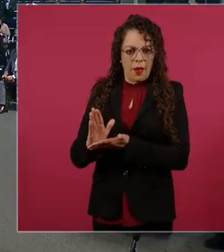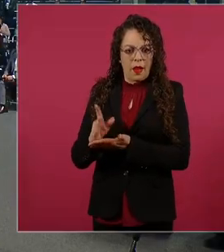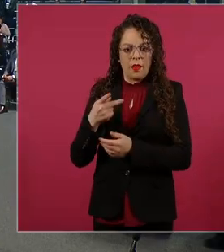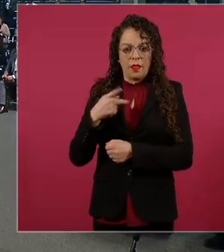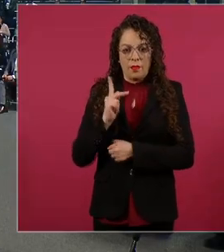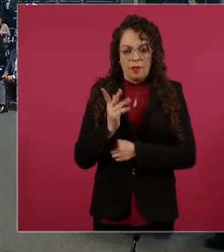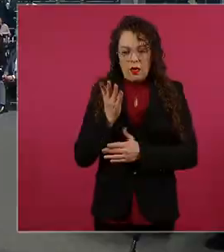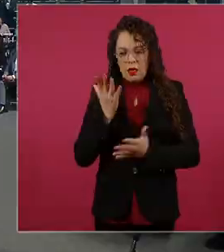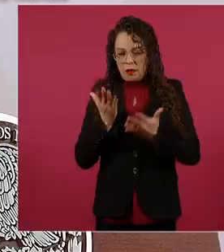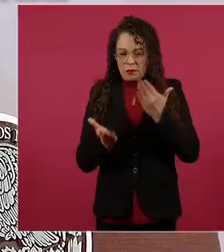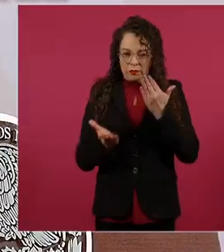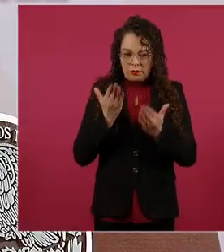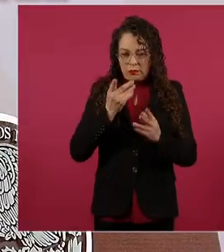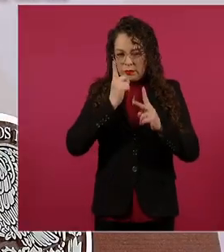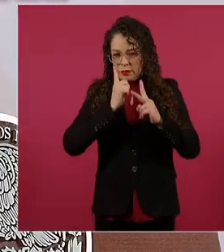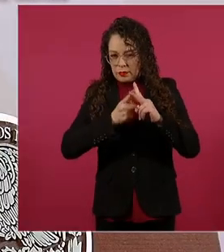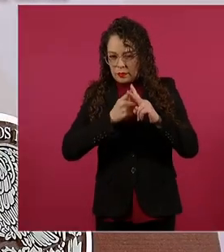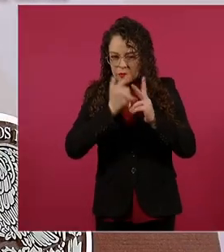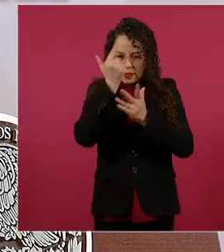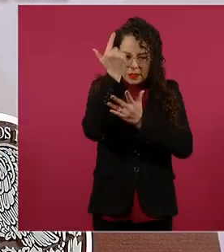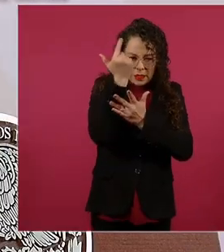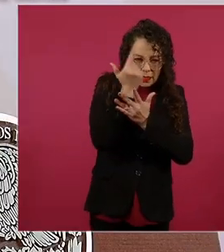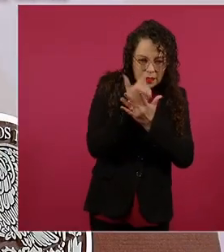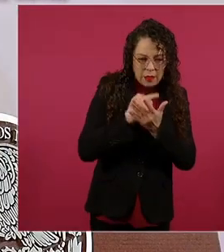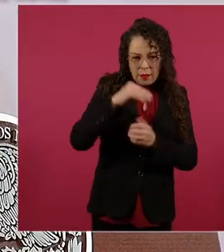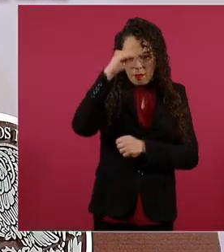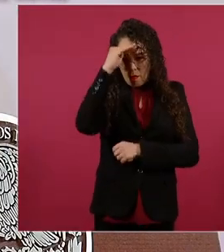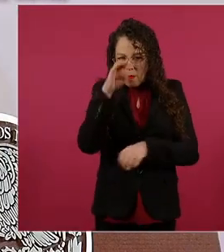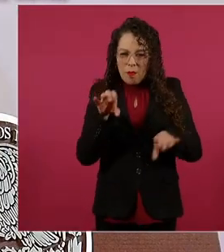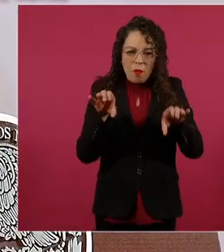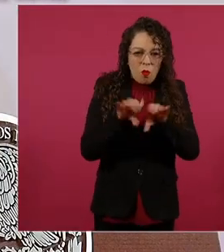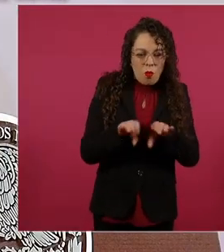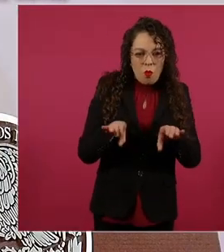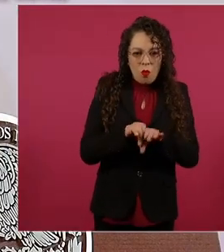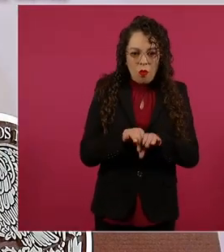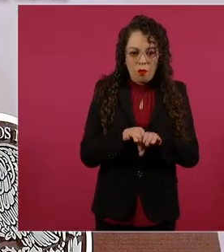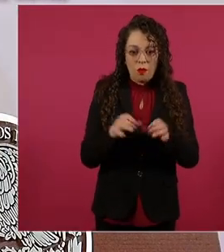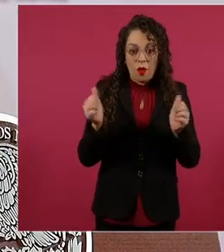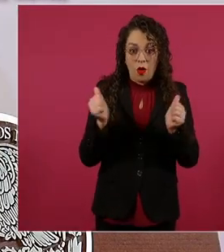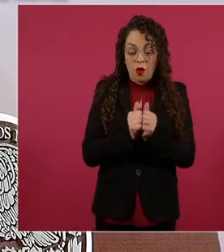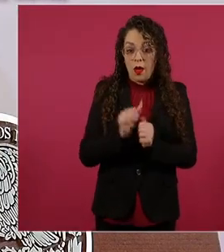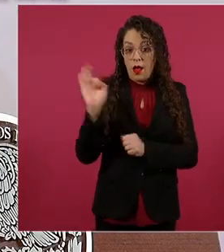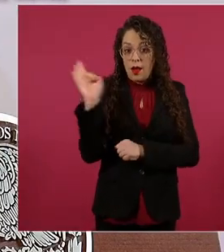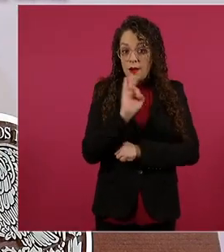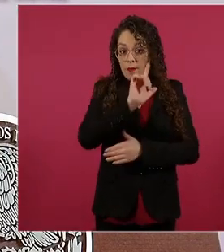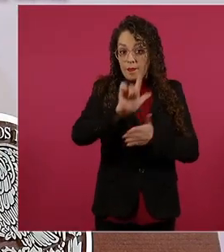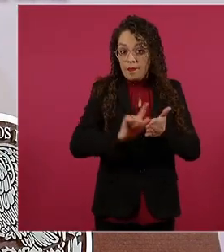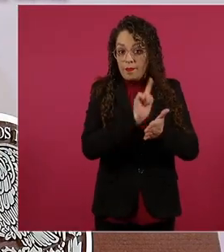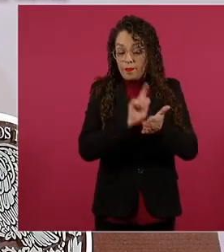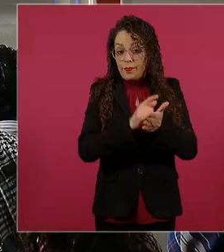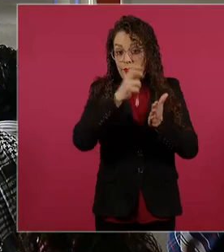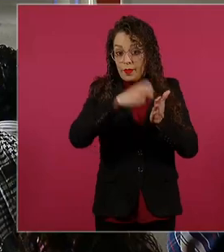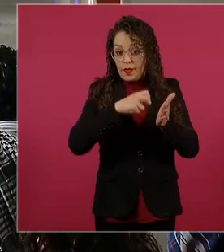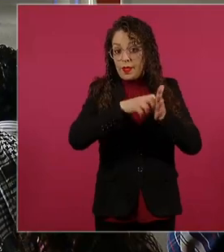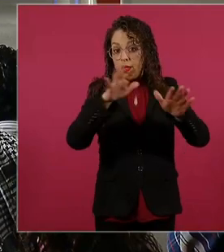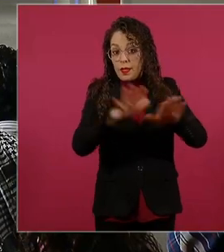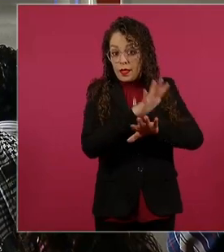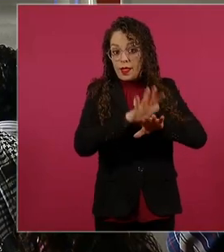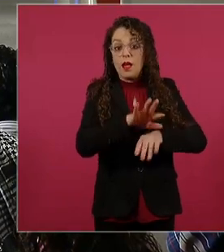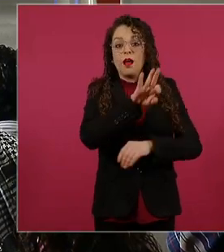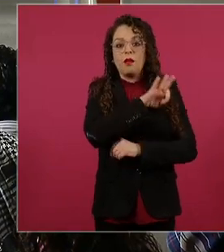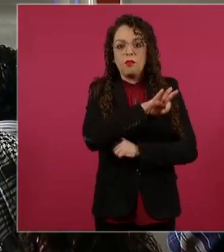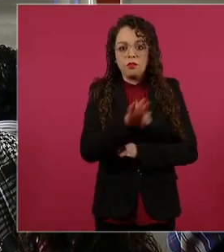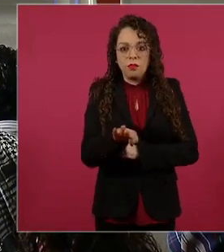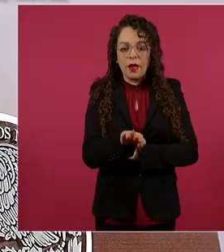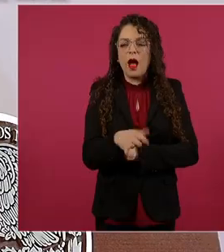estimación a través de esta propuesta legislativa. Entonces, existen los recursos suficientes para poder